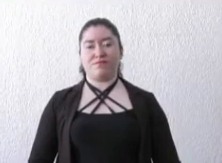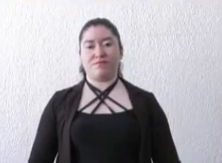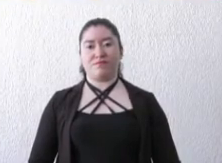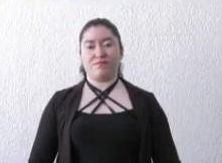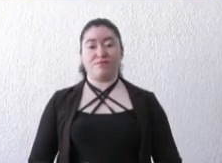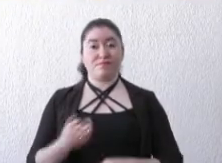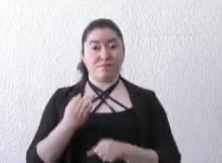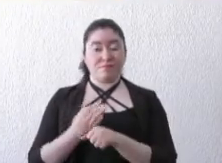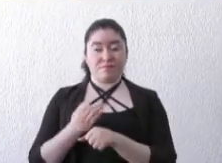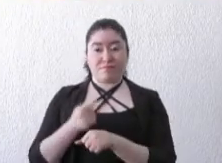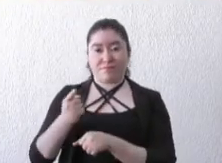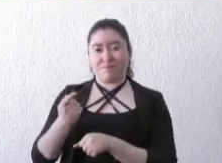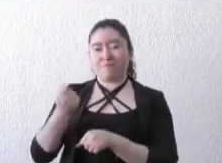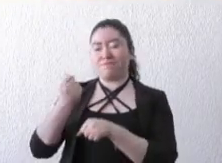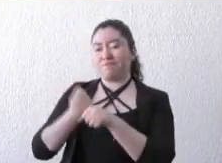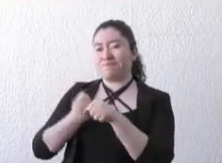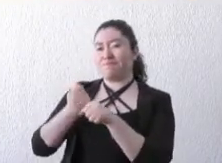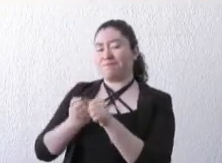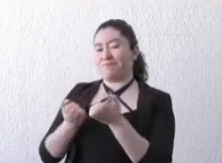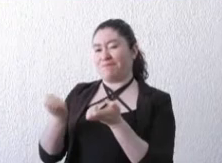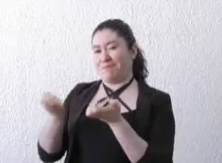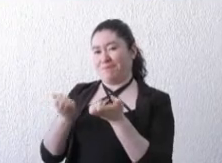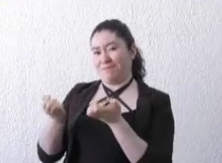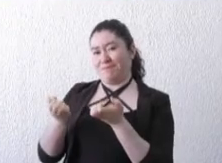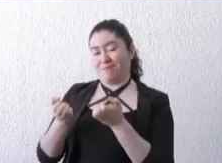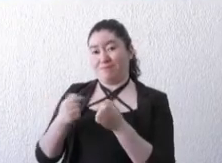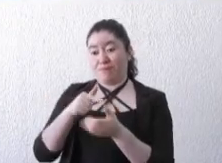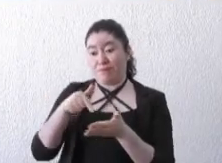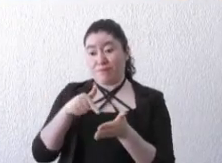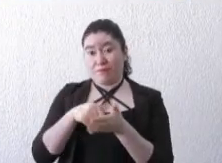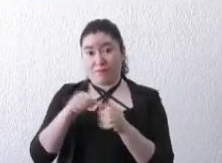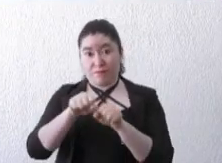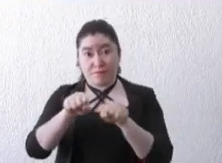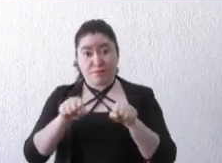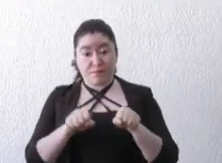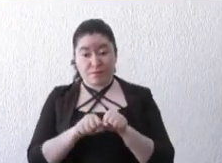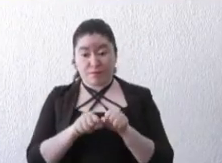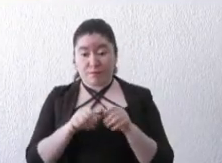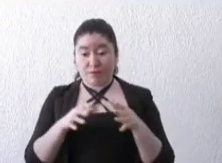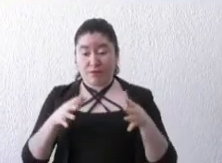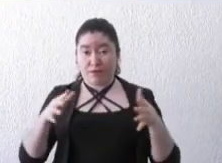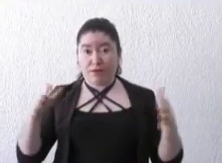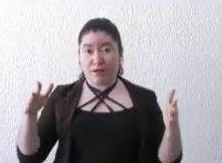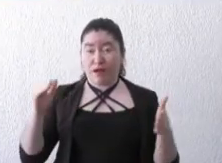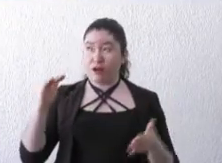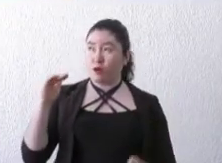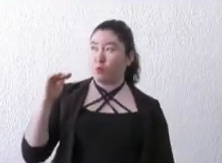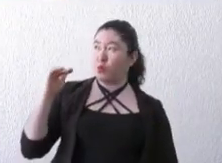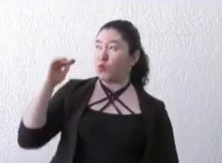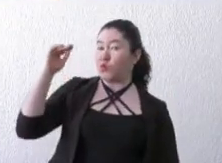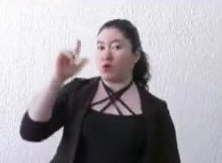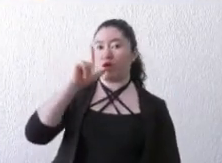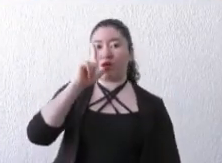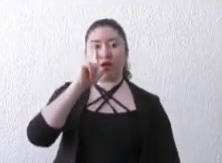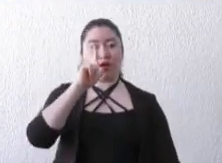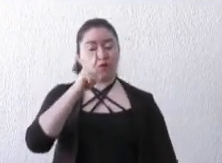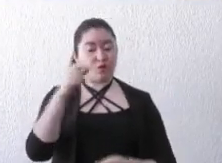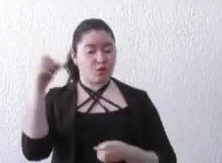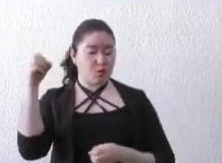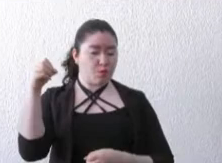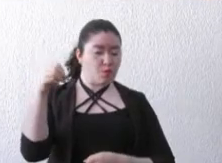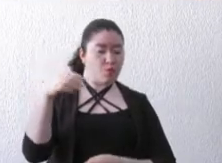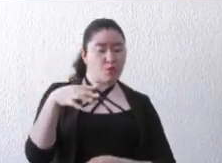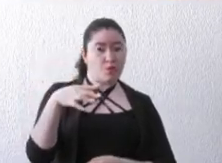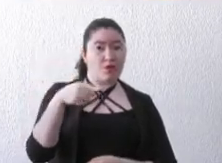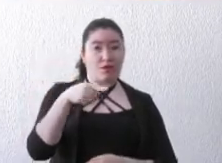Estamos viendo un ensayo por su tamaño, su altura, su iluminación. Es